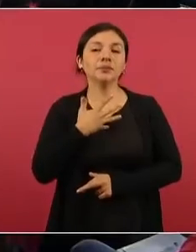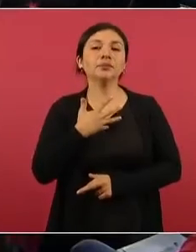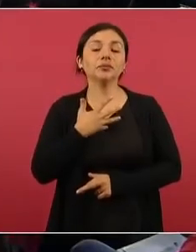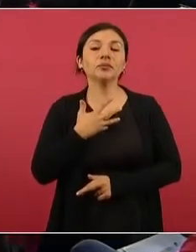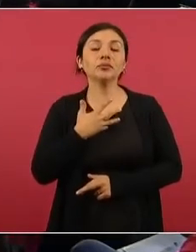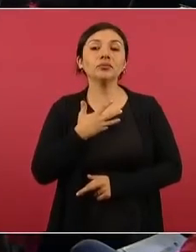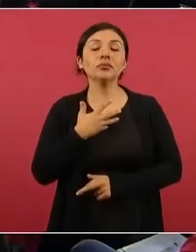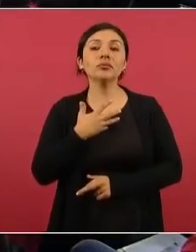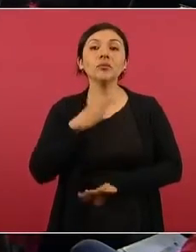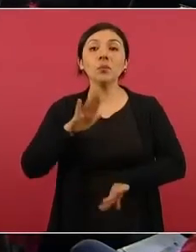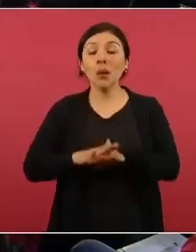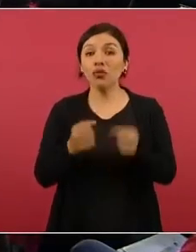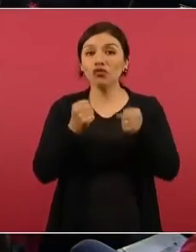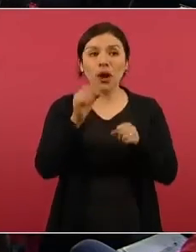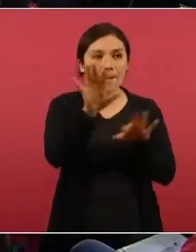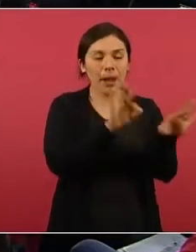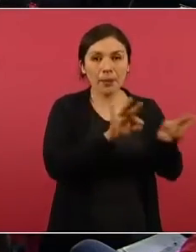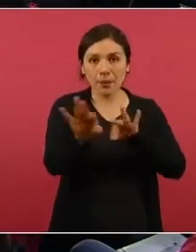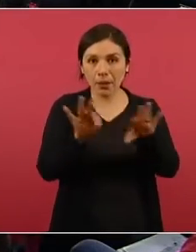fuerte.